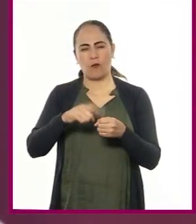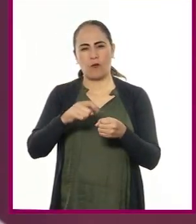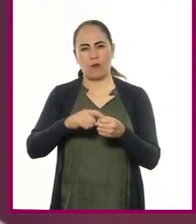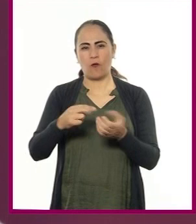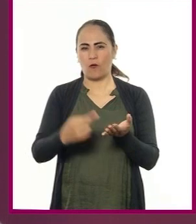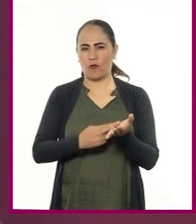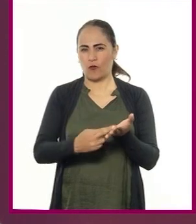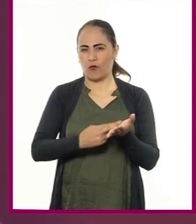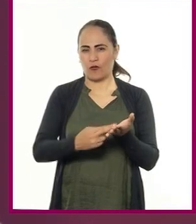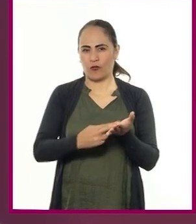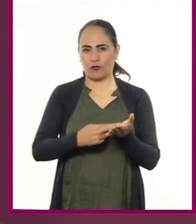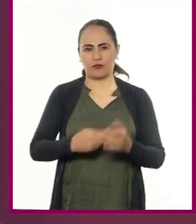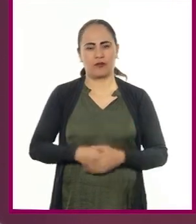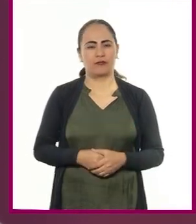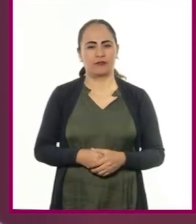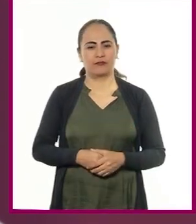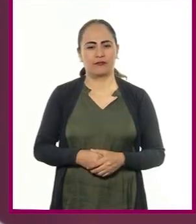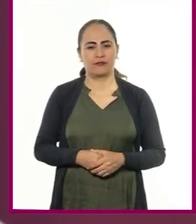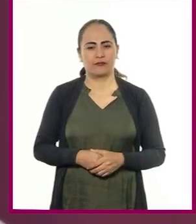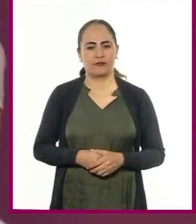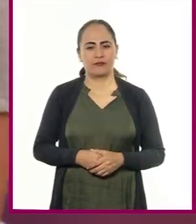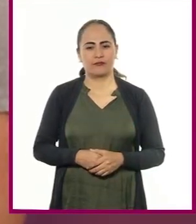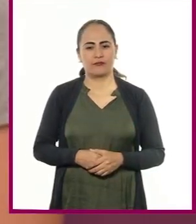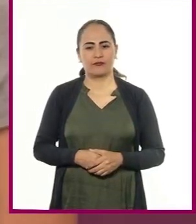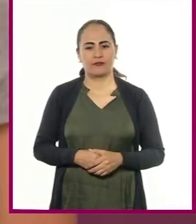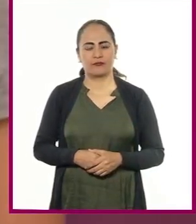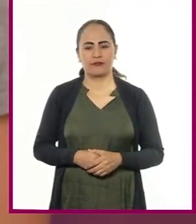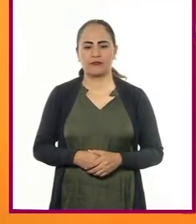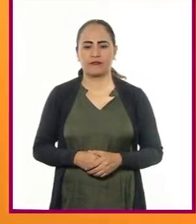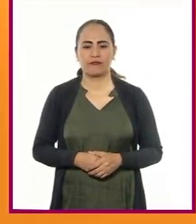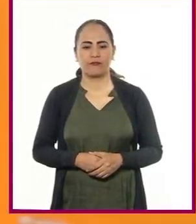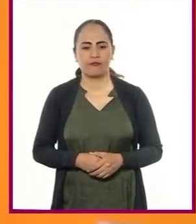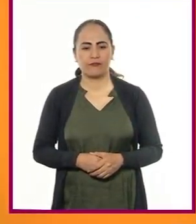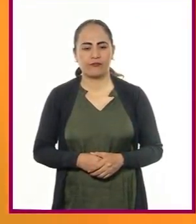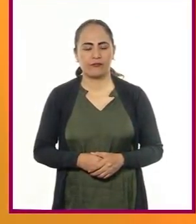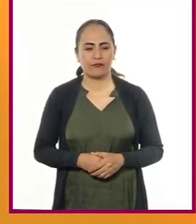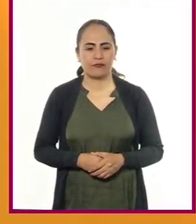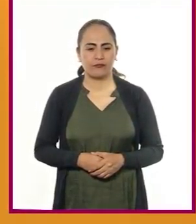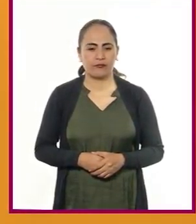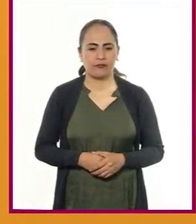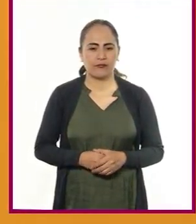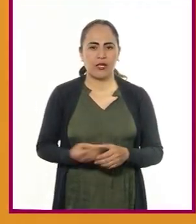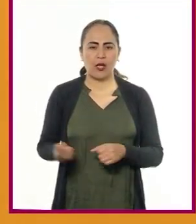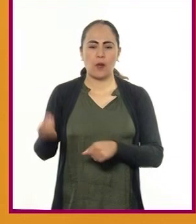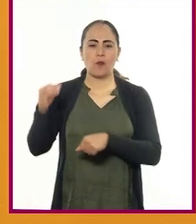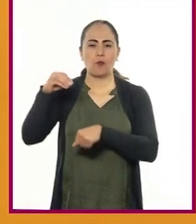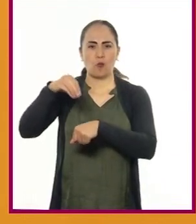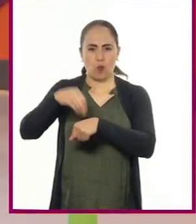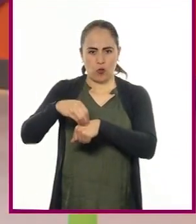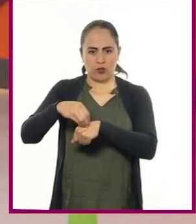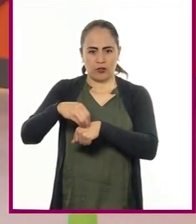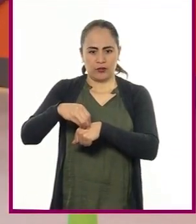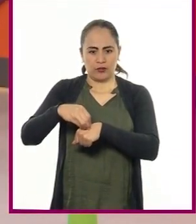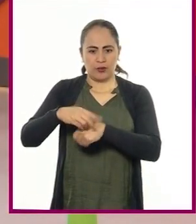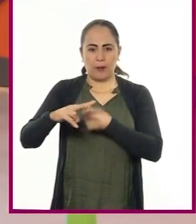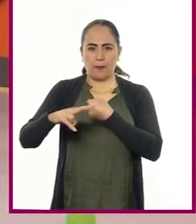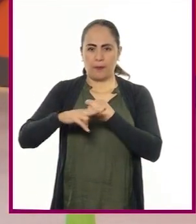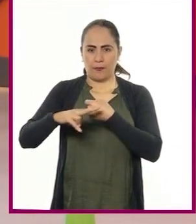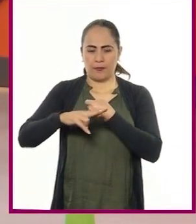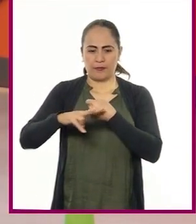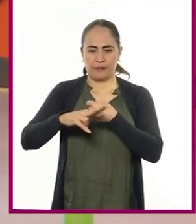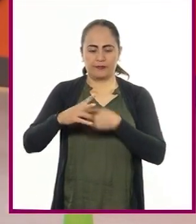Listo, maestro. La del medio no vale. No, la del medio no vale. Y en este caso, vamos a colocar. Ahí está